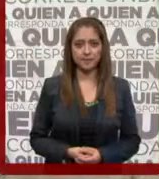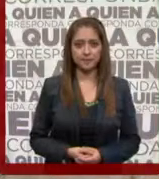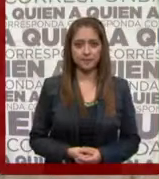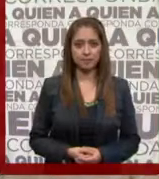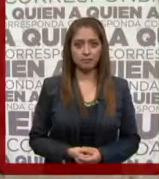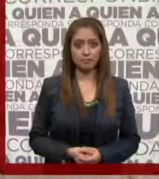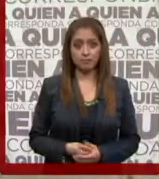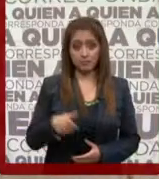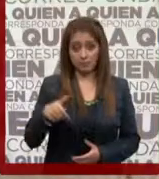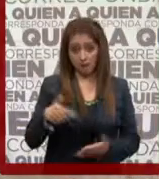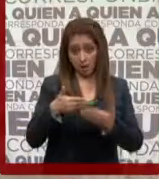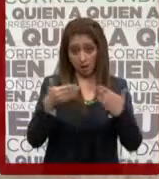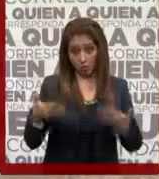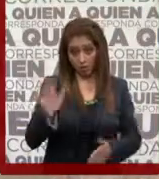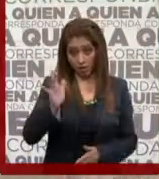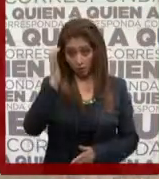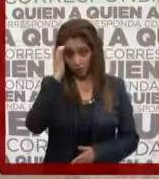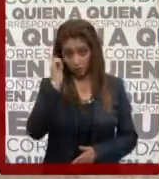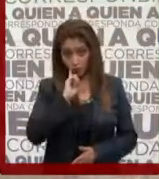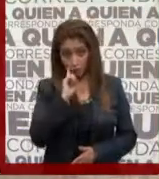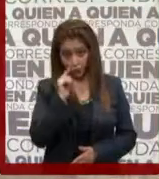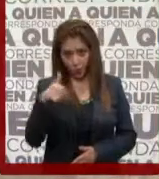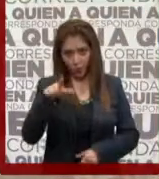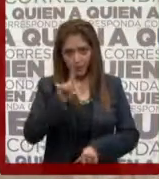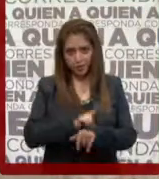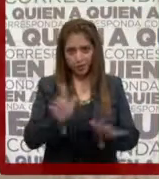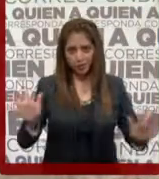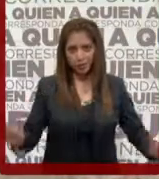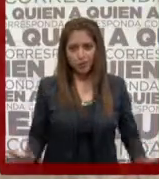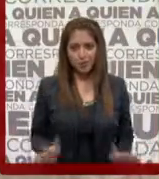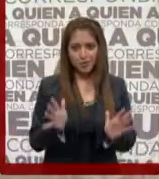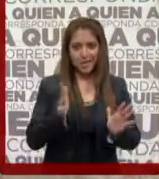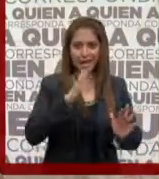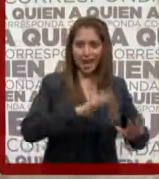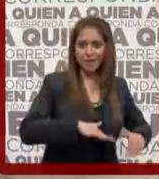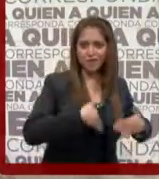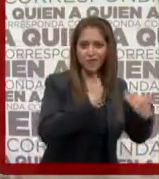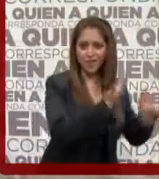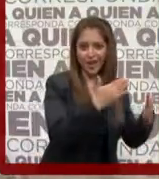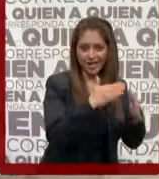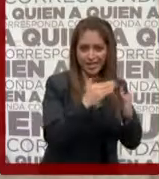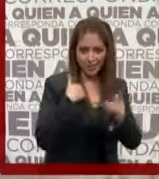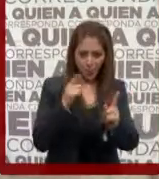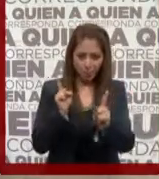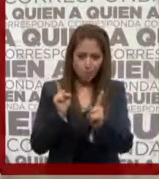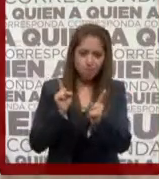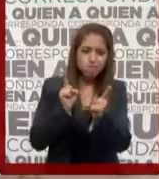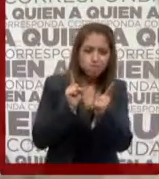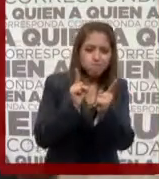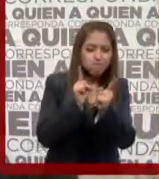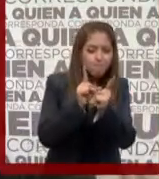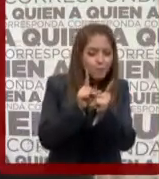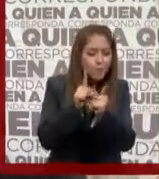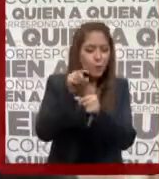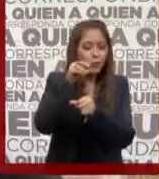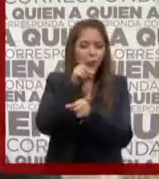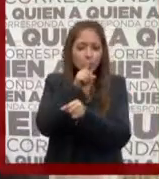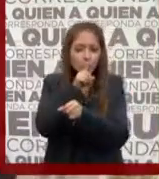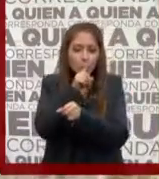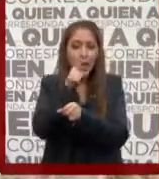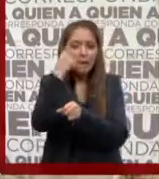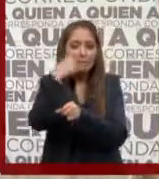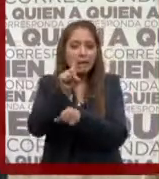Y bueno, ya conocieron a Sarita y nosotros le tenemos una sorpresa. Estamos afuera de su casa y nos vamos a acercar muy sigilosamente